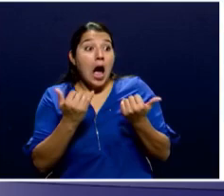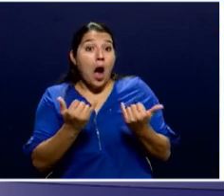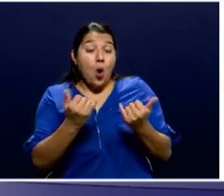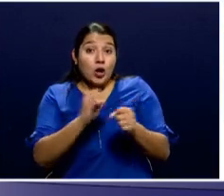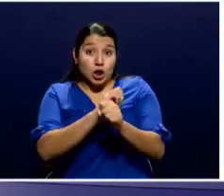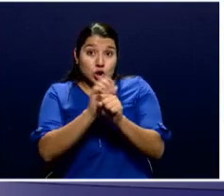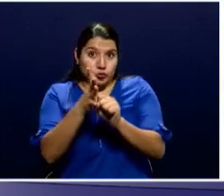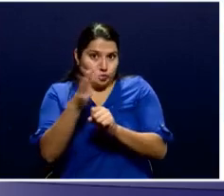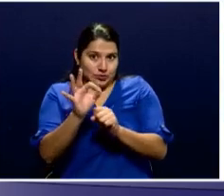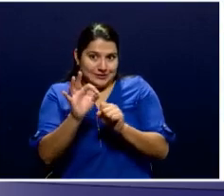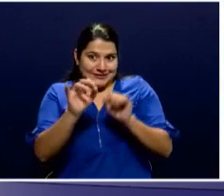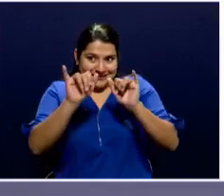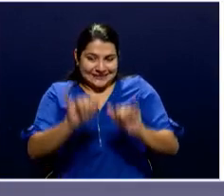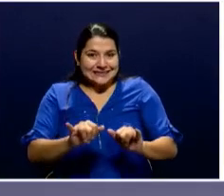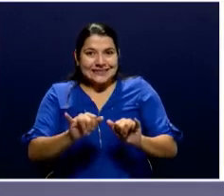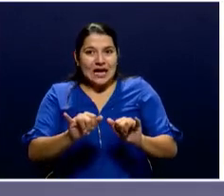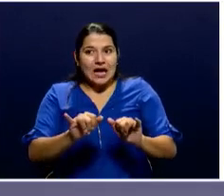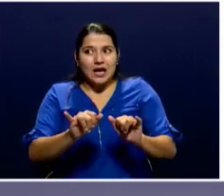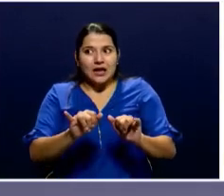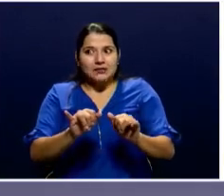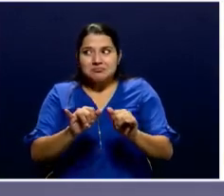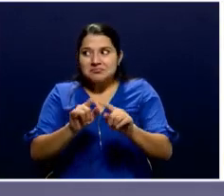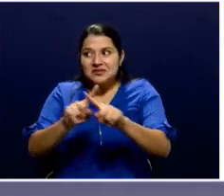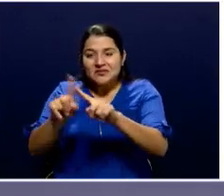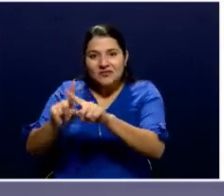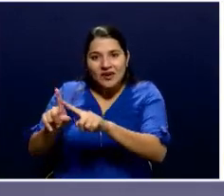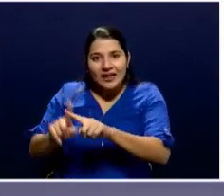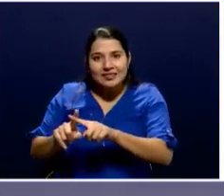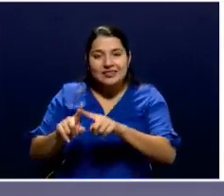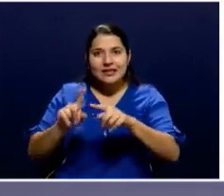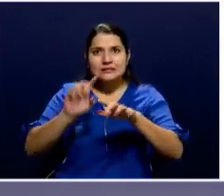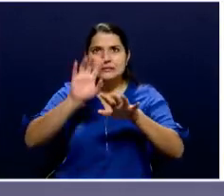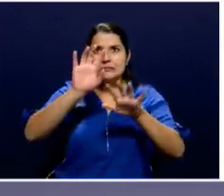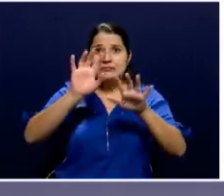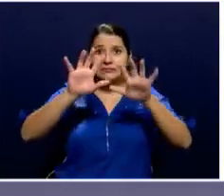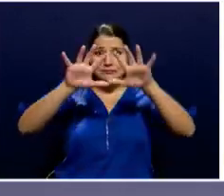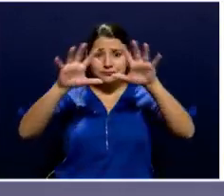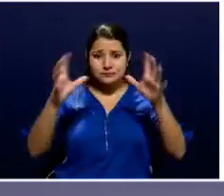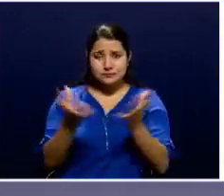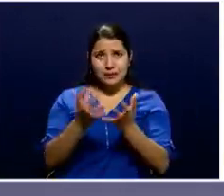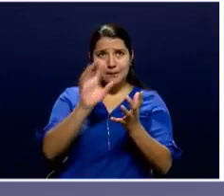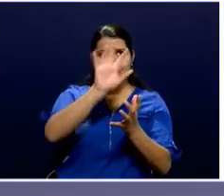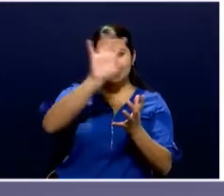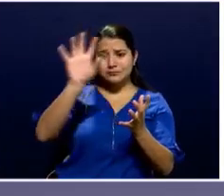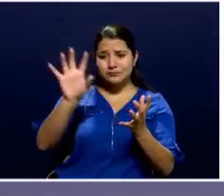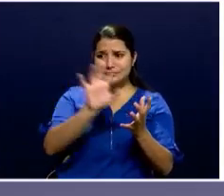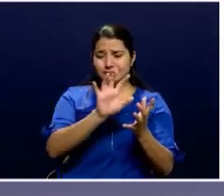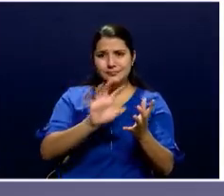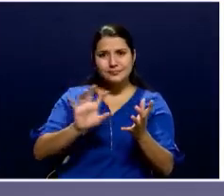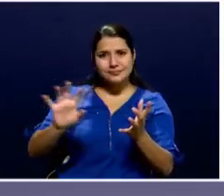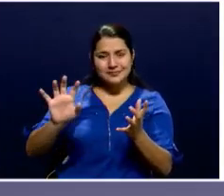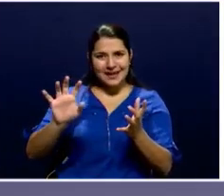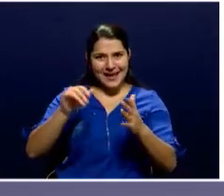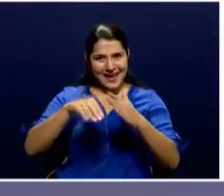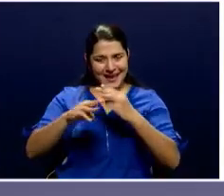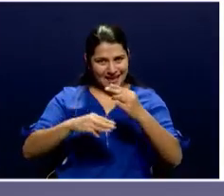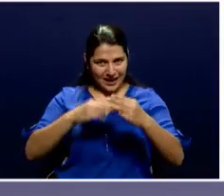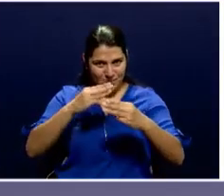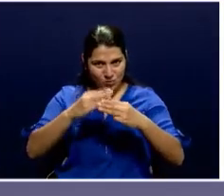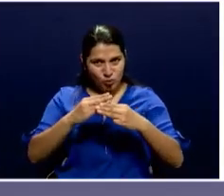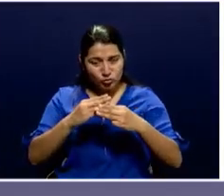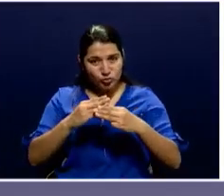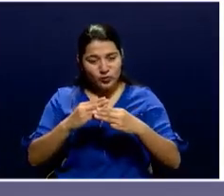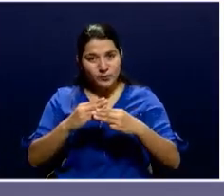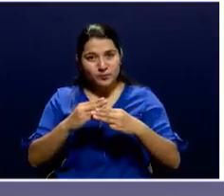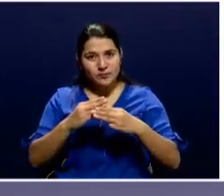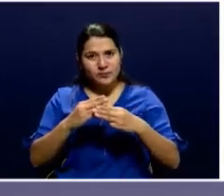de manera simultánea no va a implicar que siga